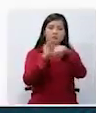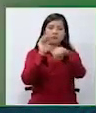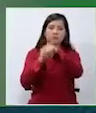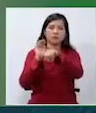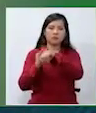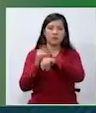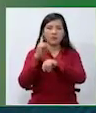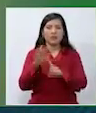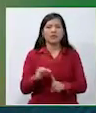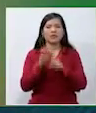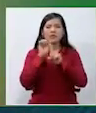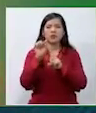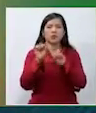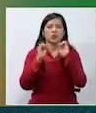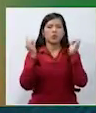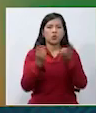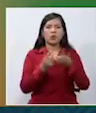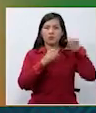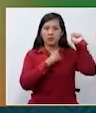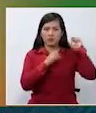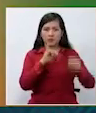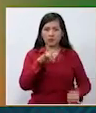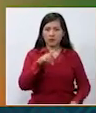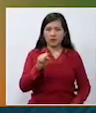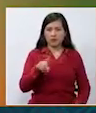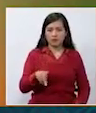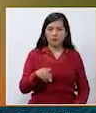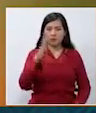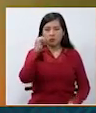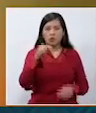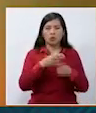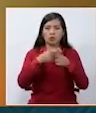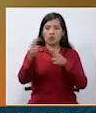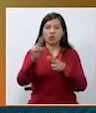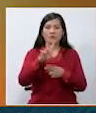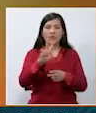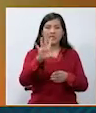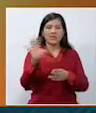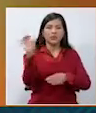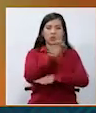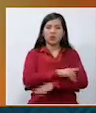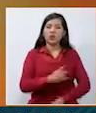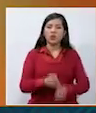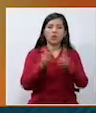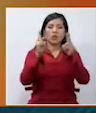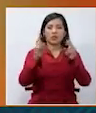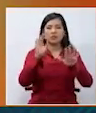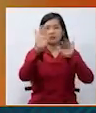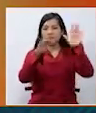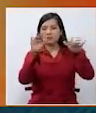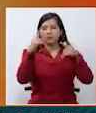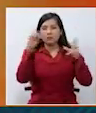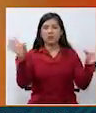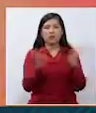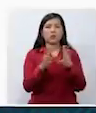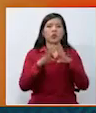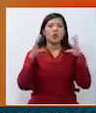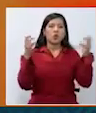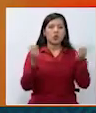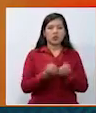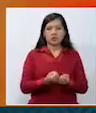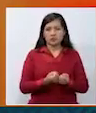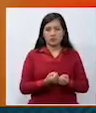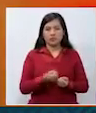al partido político MAS y PCP para que dentro de 25 días puedan convocar a su congreso y